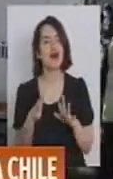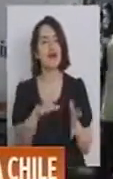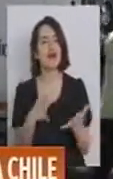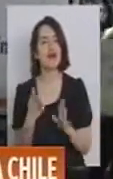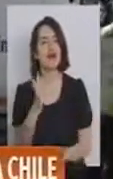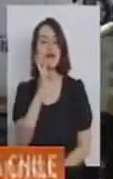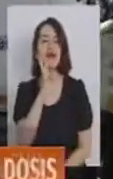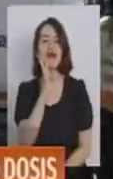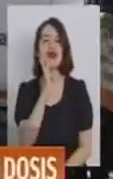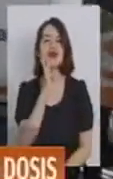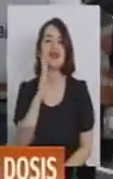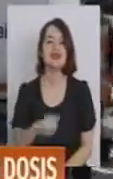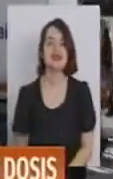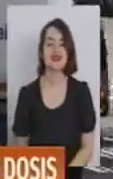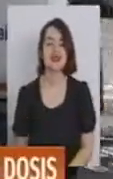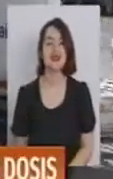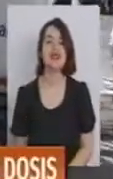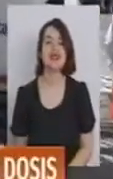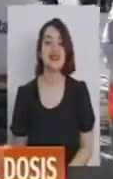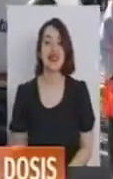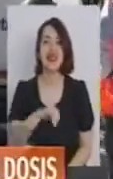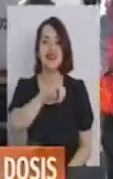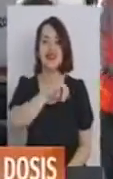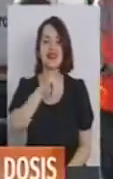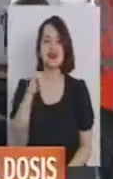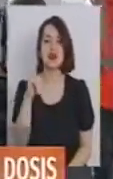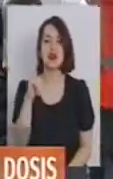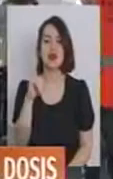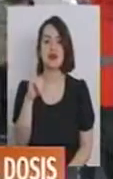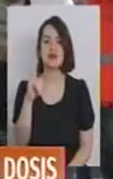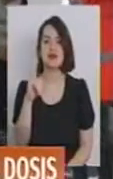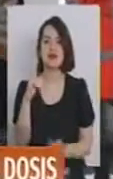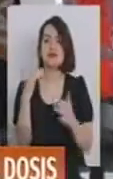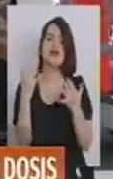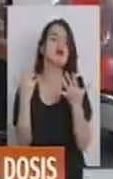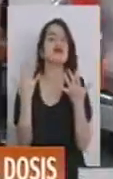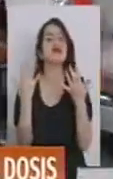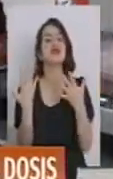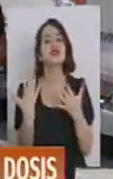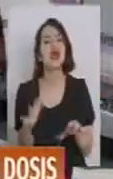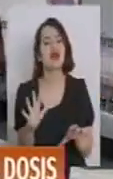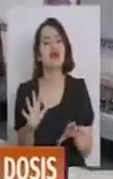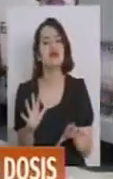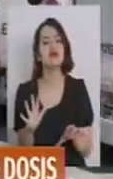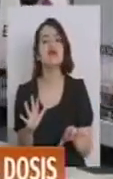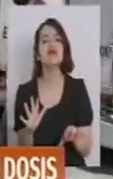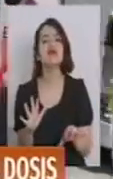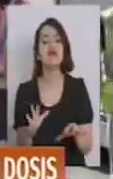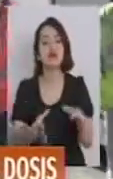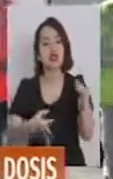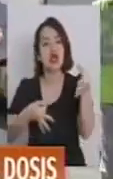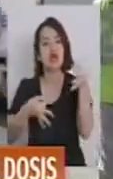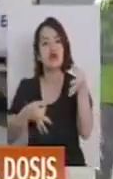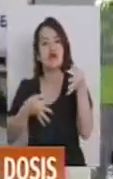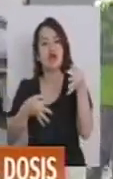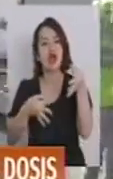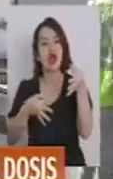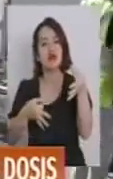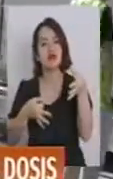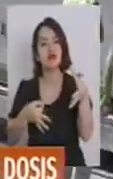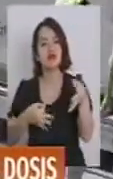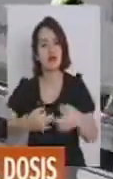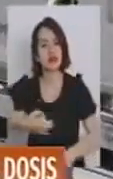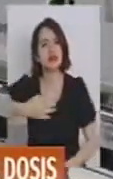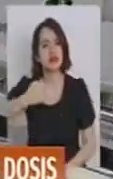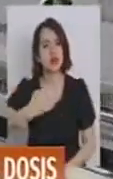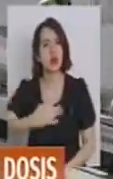día miércoles, después de tener los certificados que acreditan la